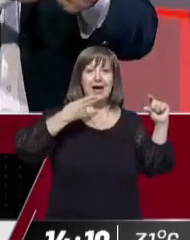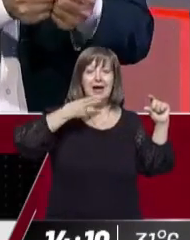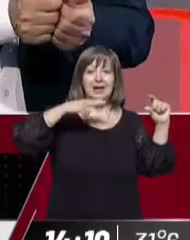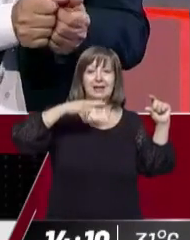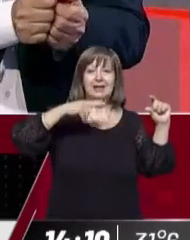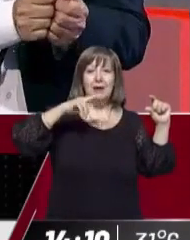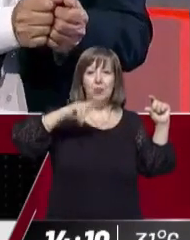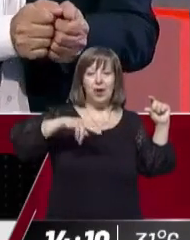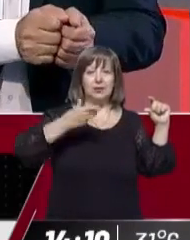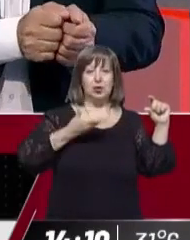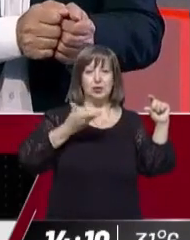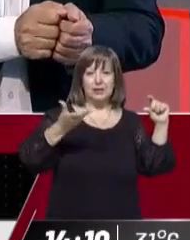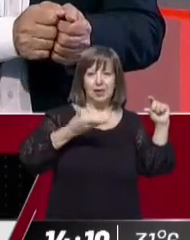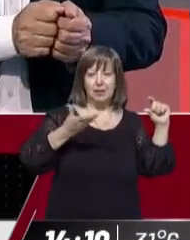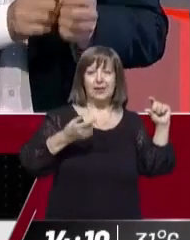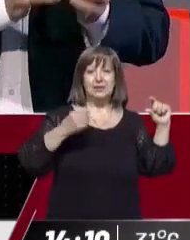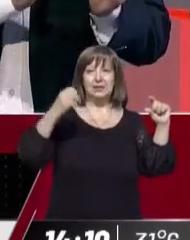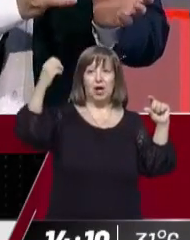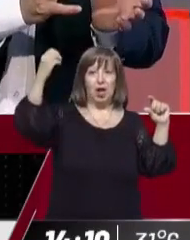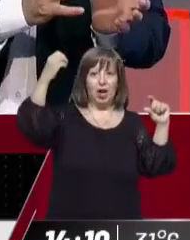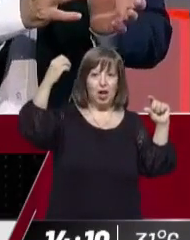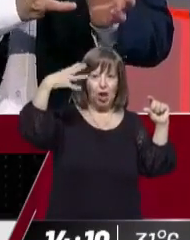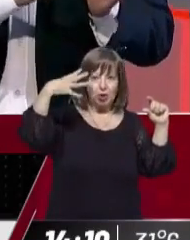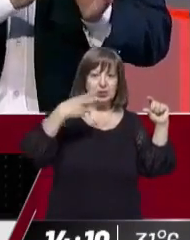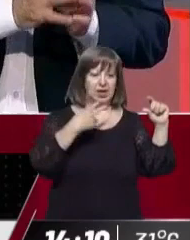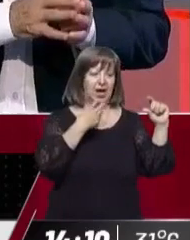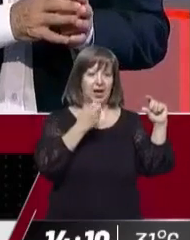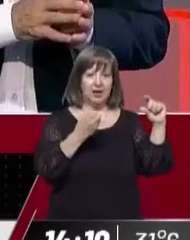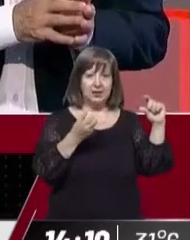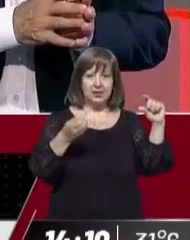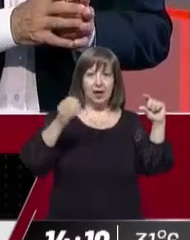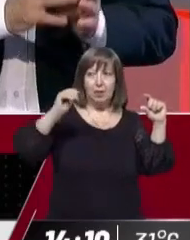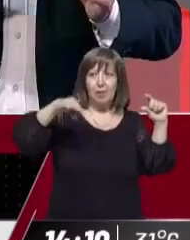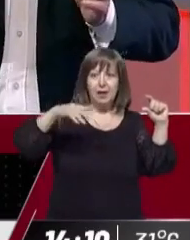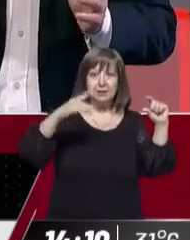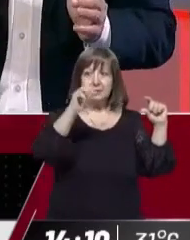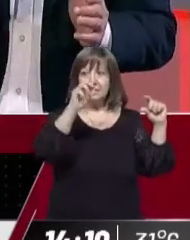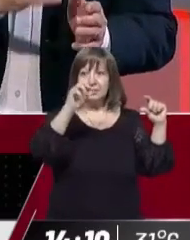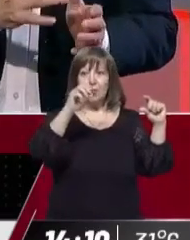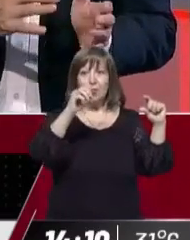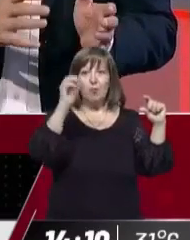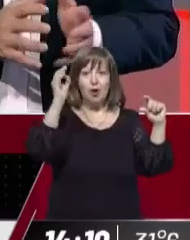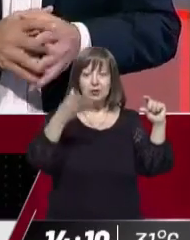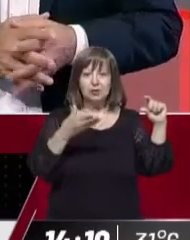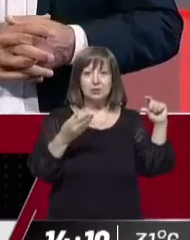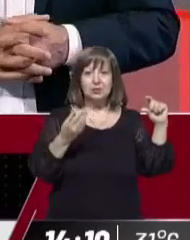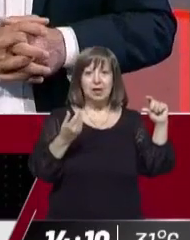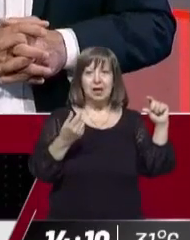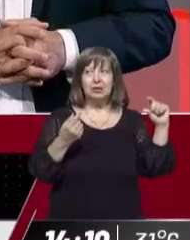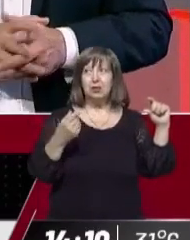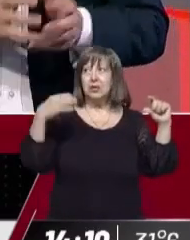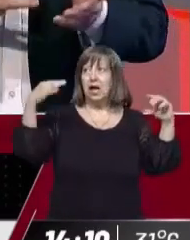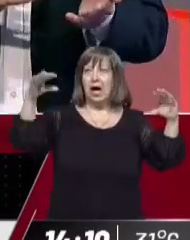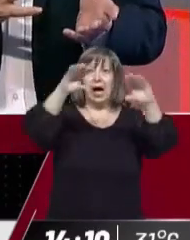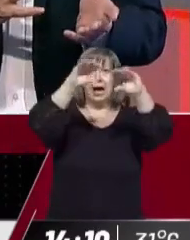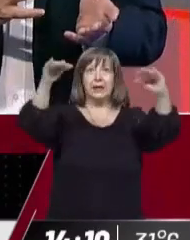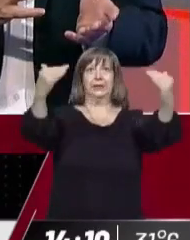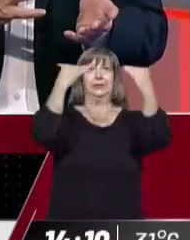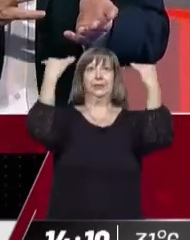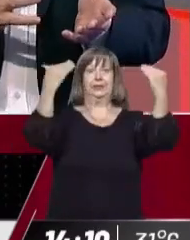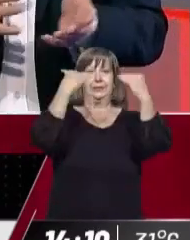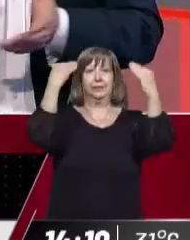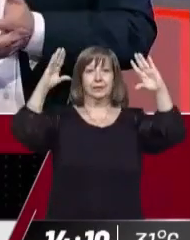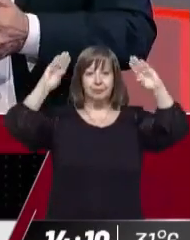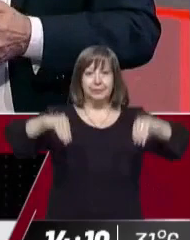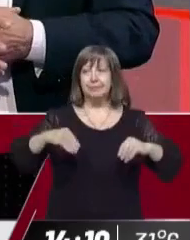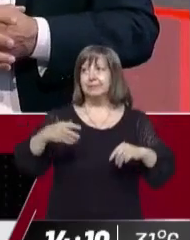promedio de suba, por ejemplo, en la tarifa eléctrica. La tarifa eléctrica. Se va a consumir menos en aires acondicionados, en